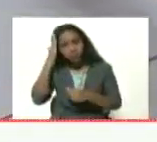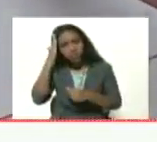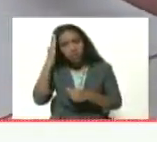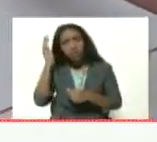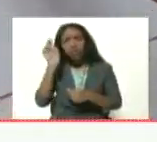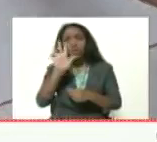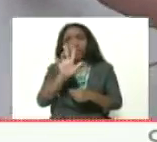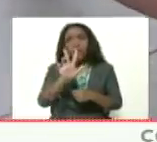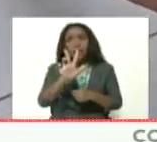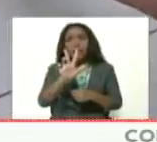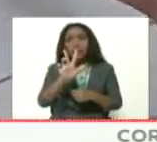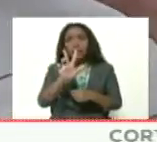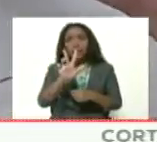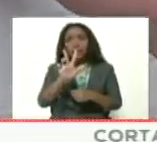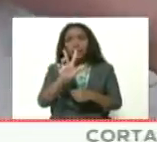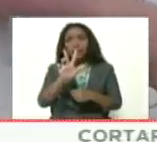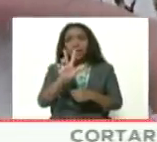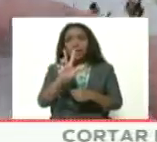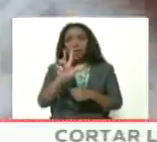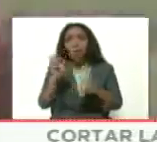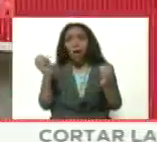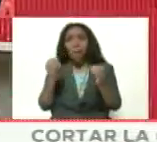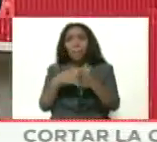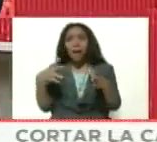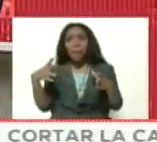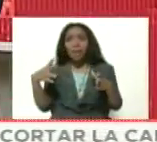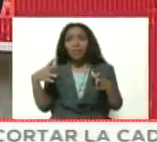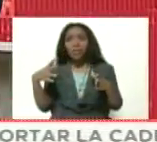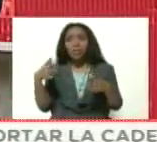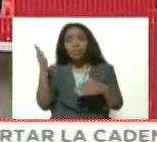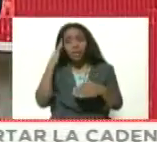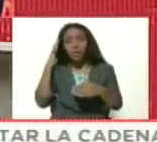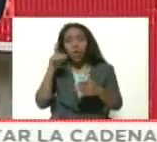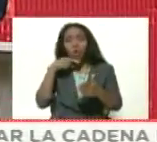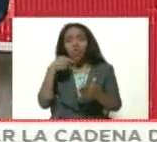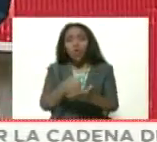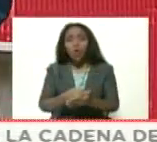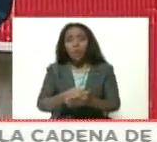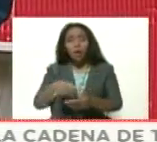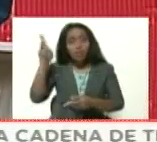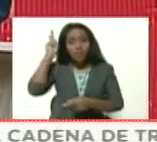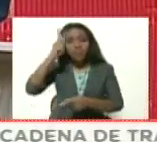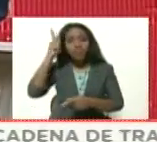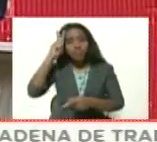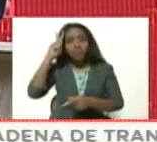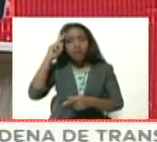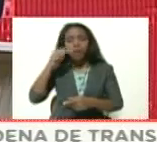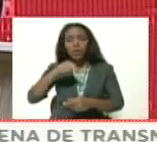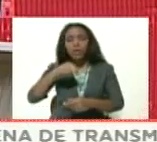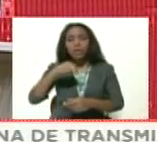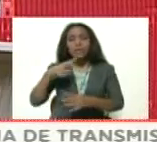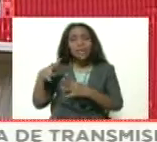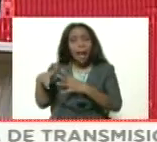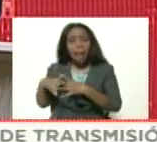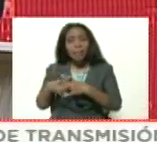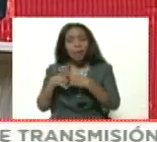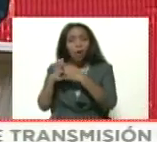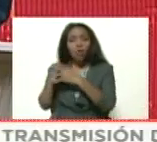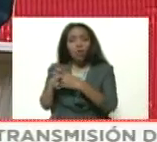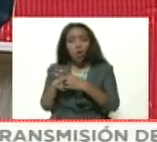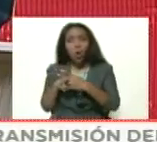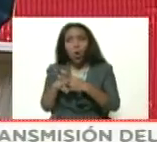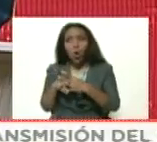tres los campamentos, sabemos los nombres de los entrenadores norteamericanos, sabemos los alias,